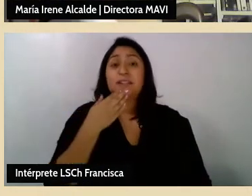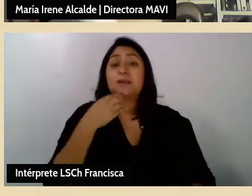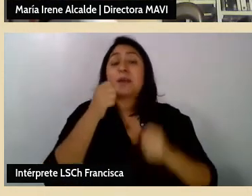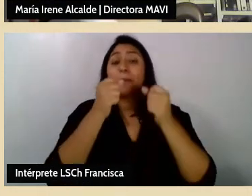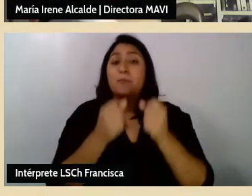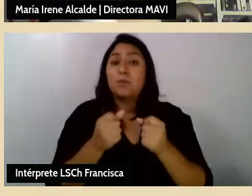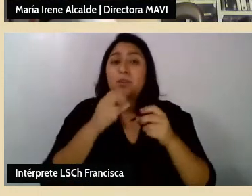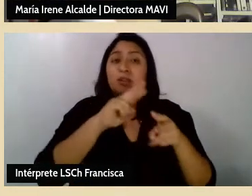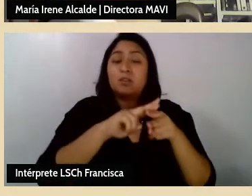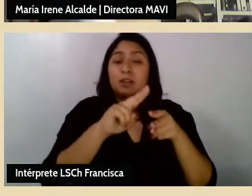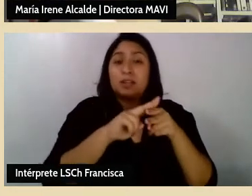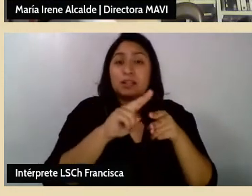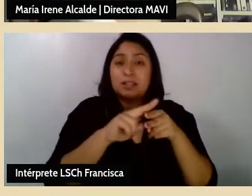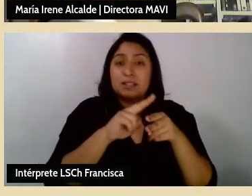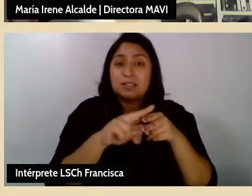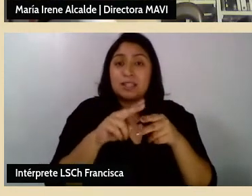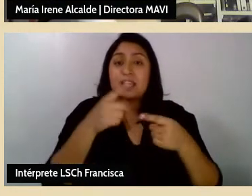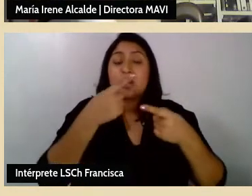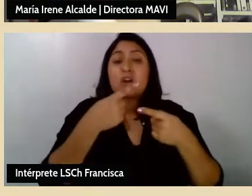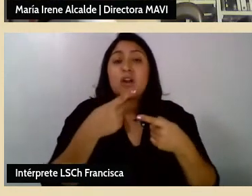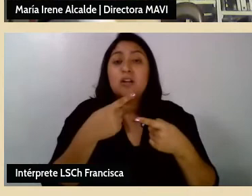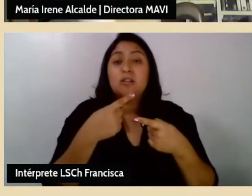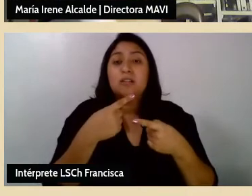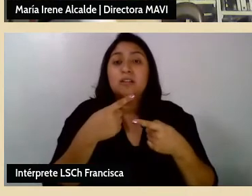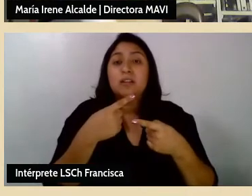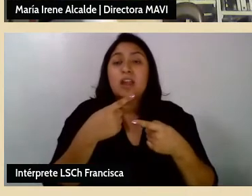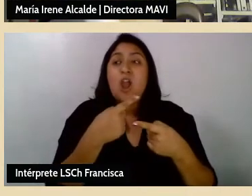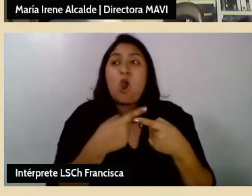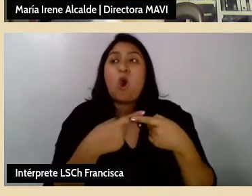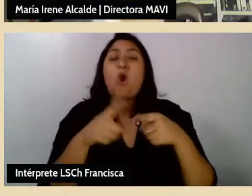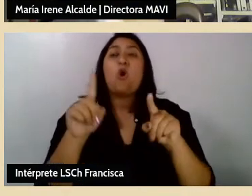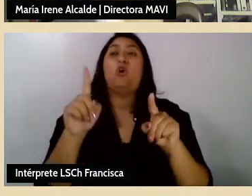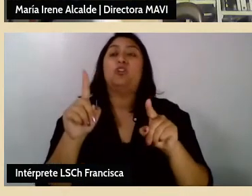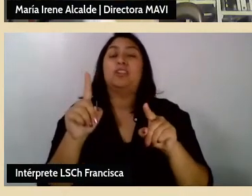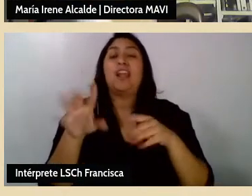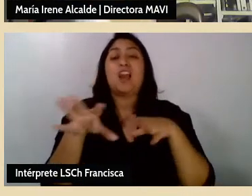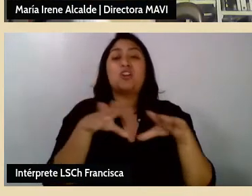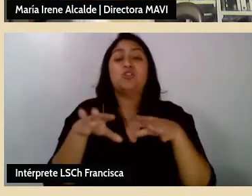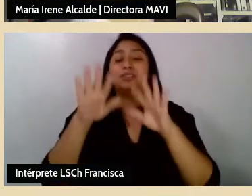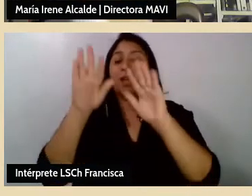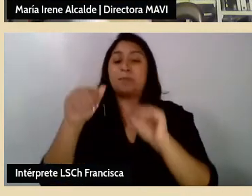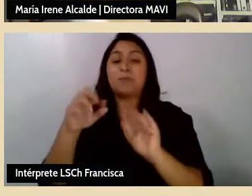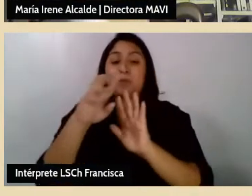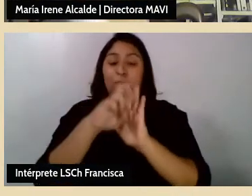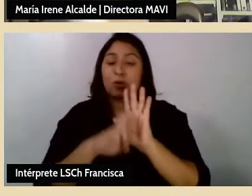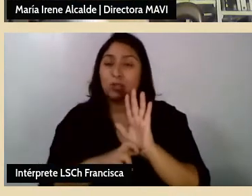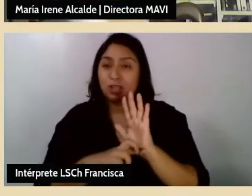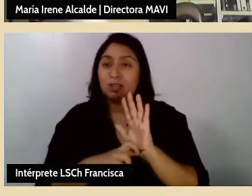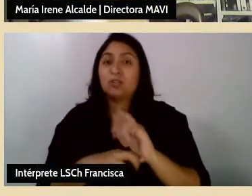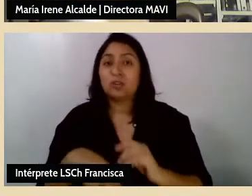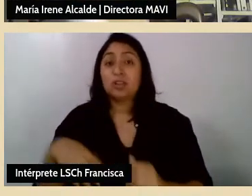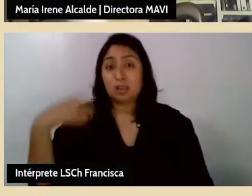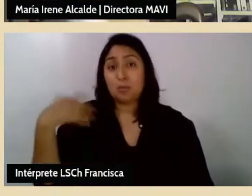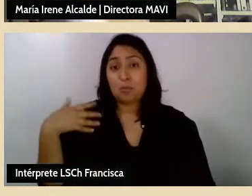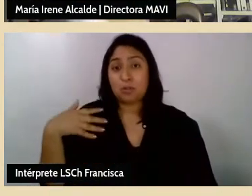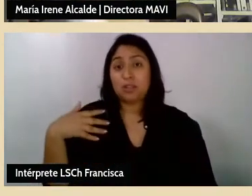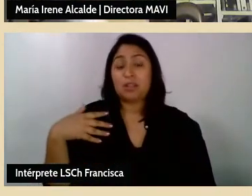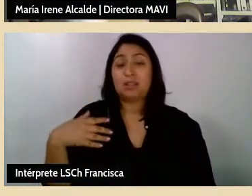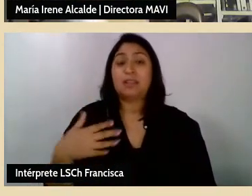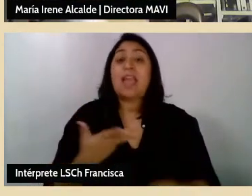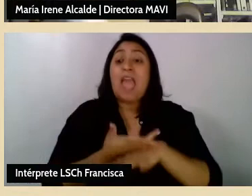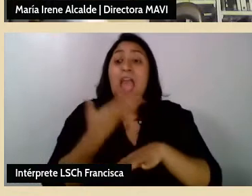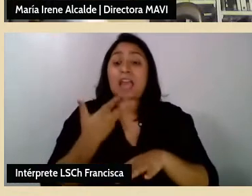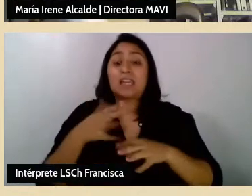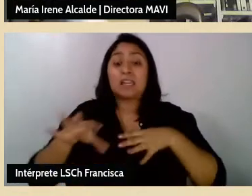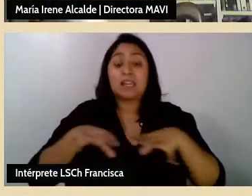otros como, o sea, como extensiones del mismo proyecto, y eso es súper interesante. O sea, finalmente van a quedar recursos que no